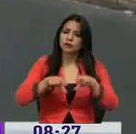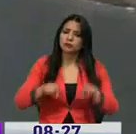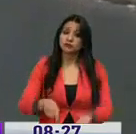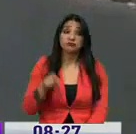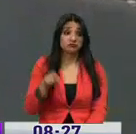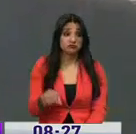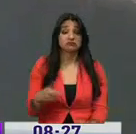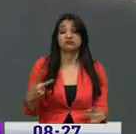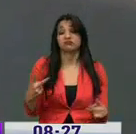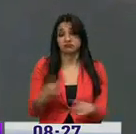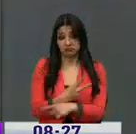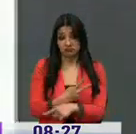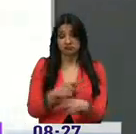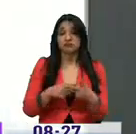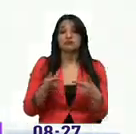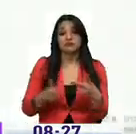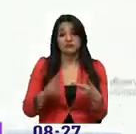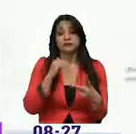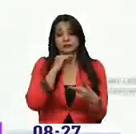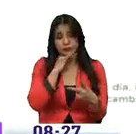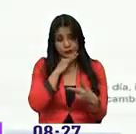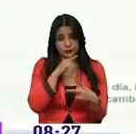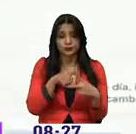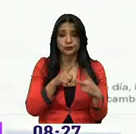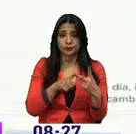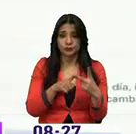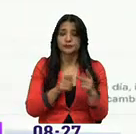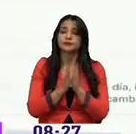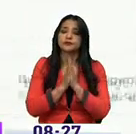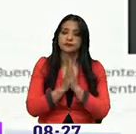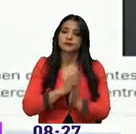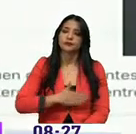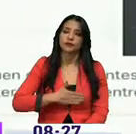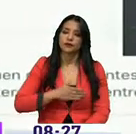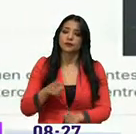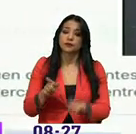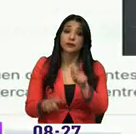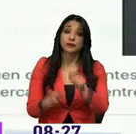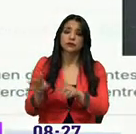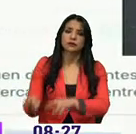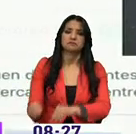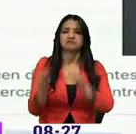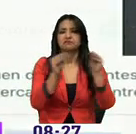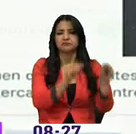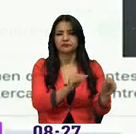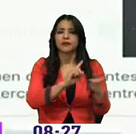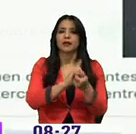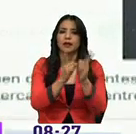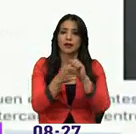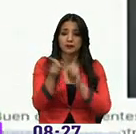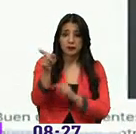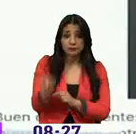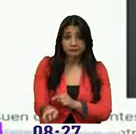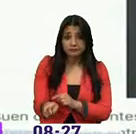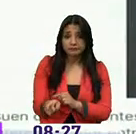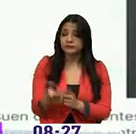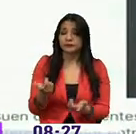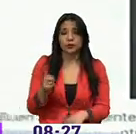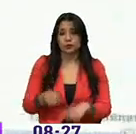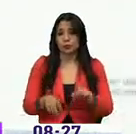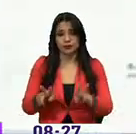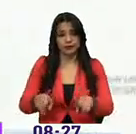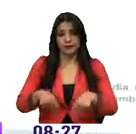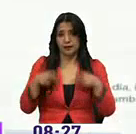foco de insalubridad y aparte de peligro. Así que, por favor, reubiquemos este ser humano que no merece tampoco